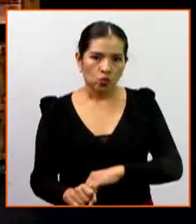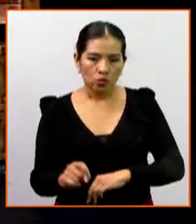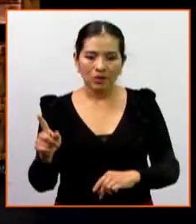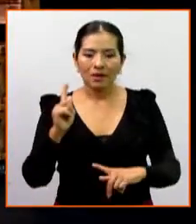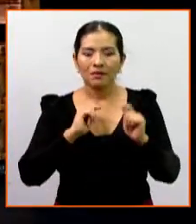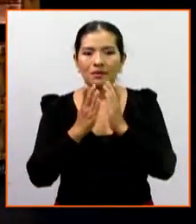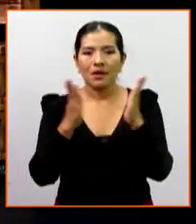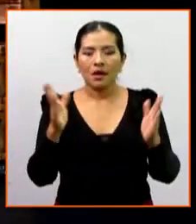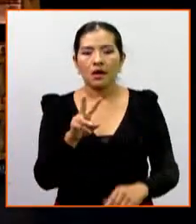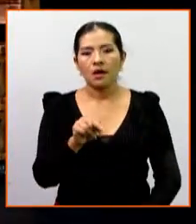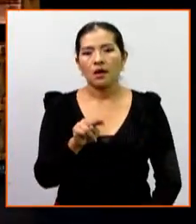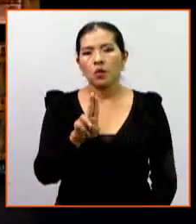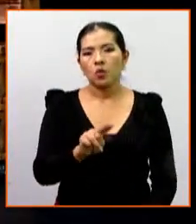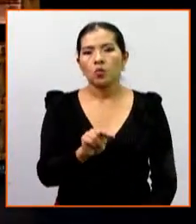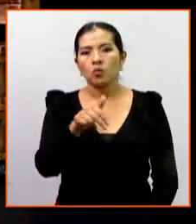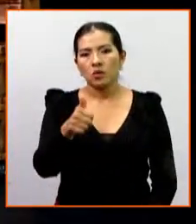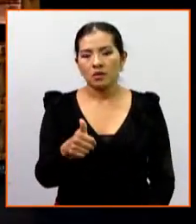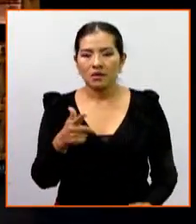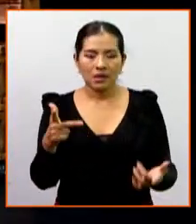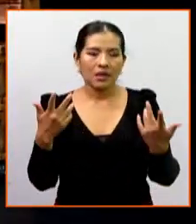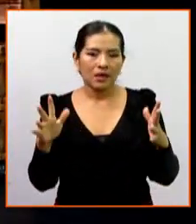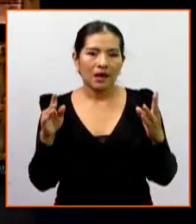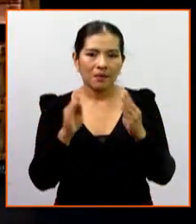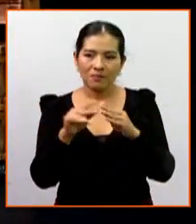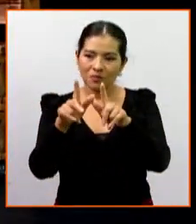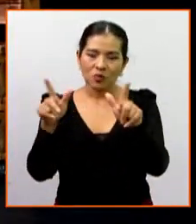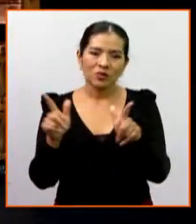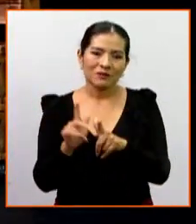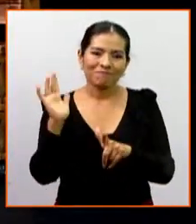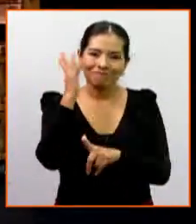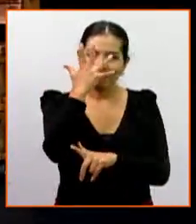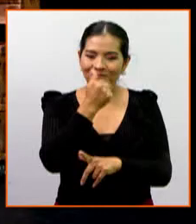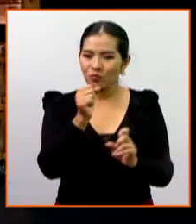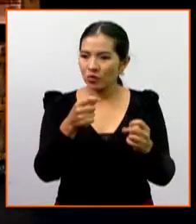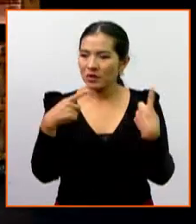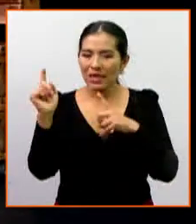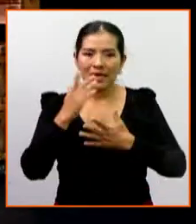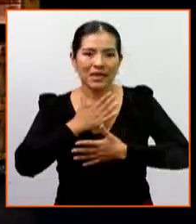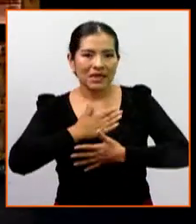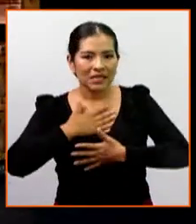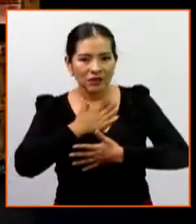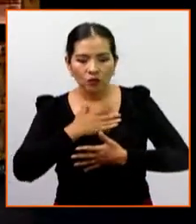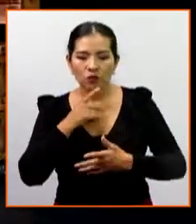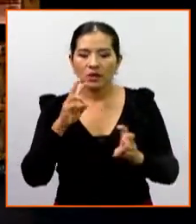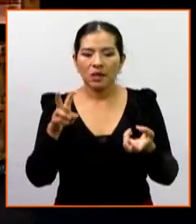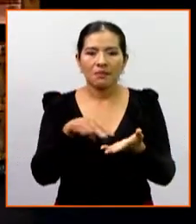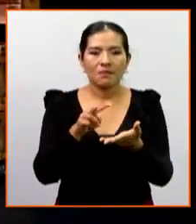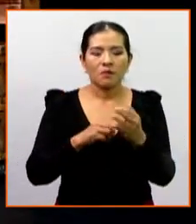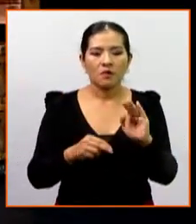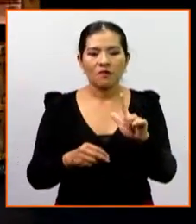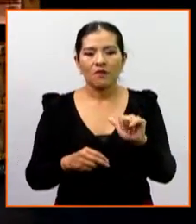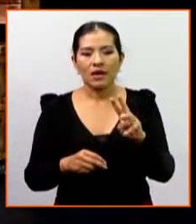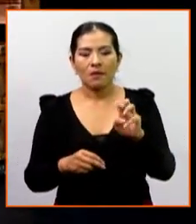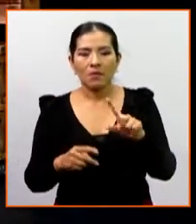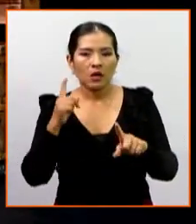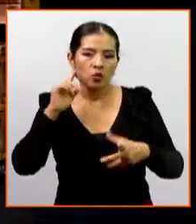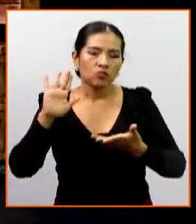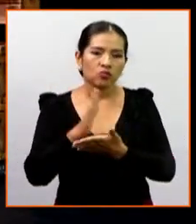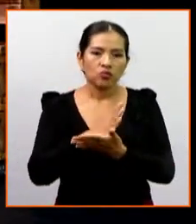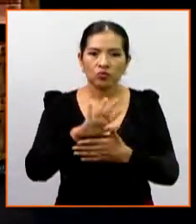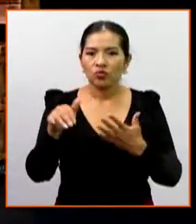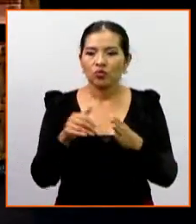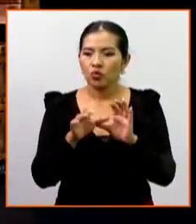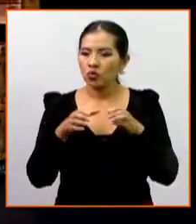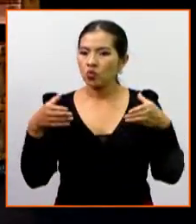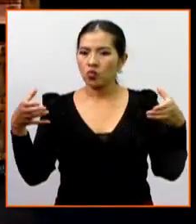Teatro Nuna, en este espacio artístico también, y que nada, pues disfruten del flamenco, de esta voz y de todos esos músicos maravillosos